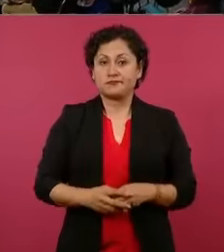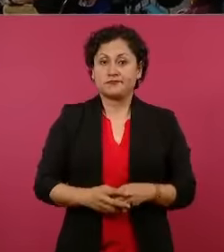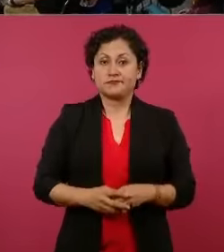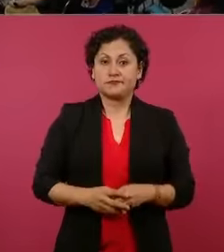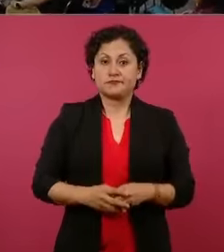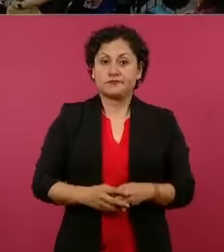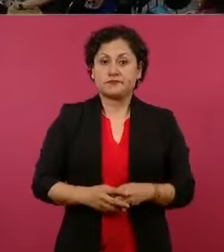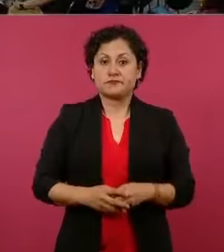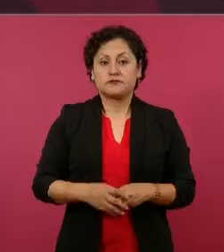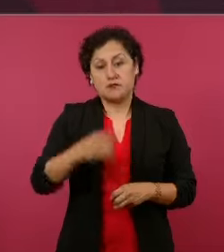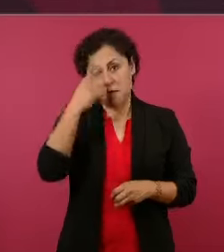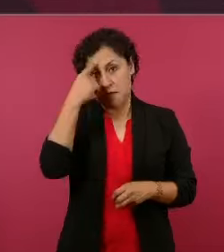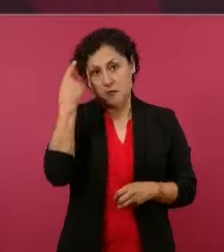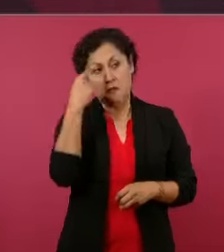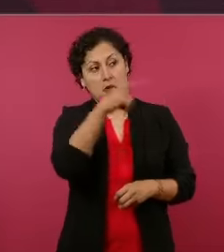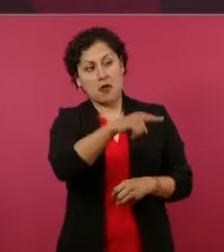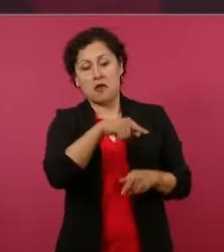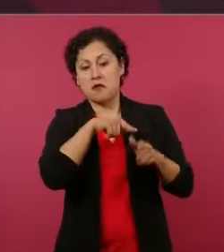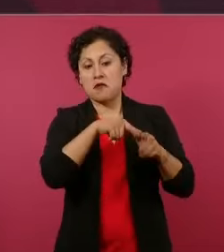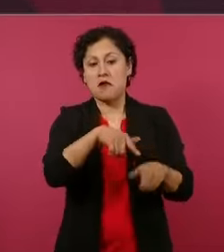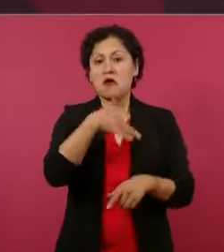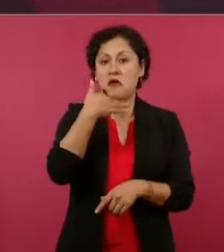la corrupción el